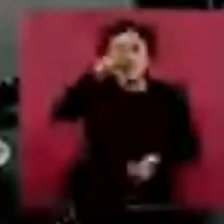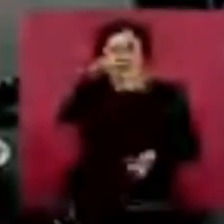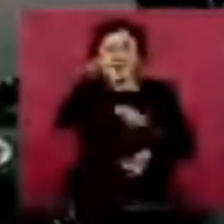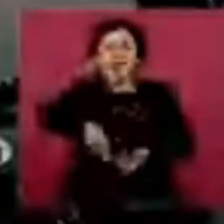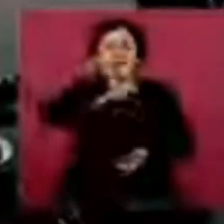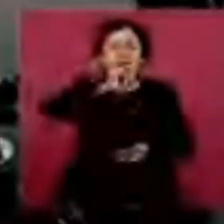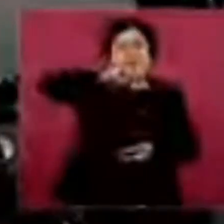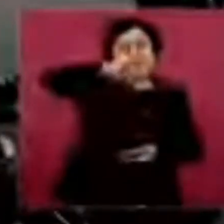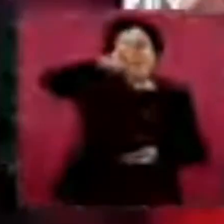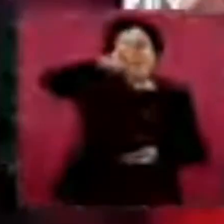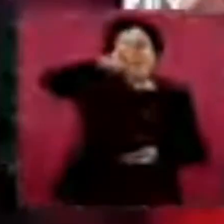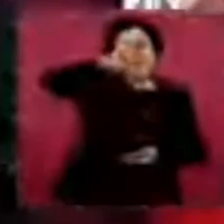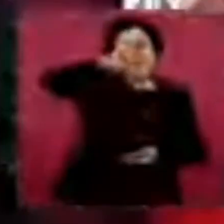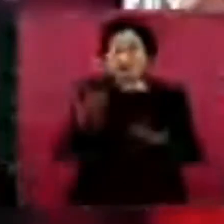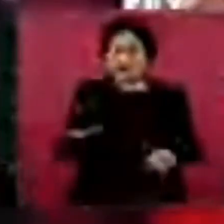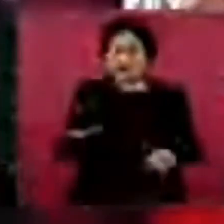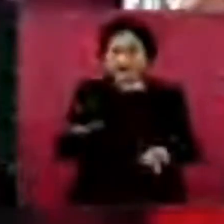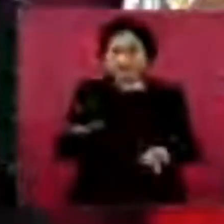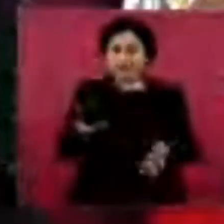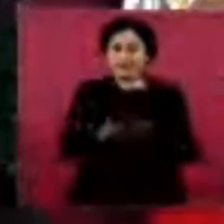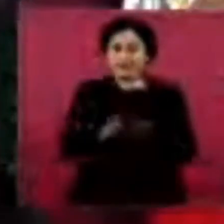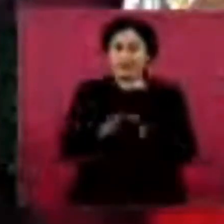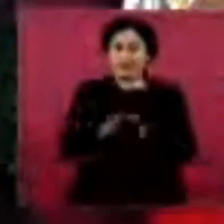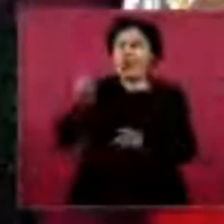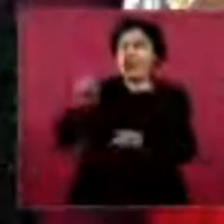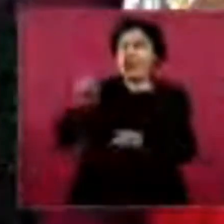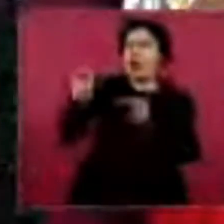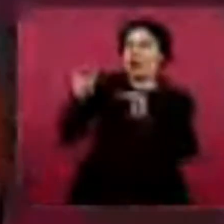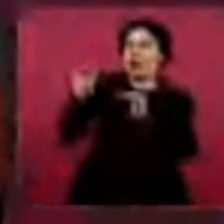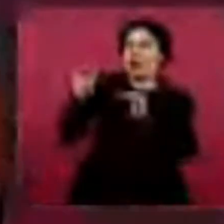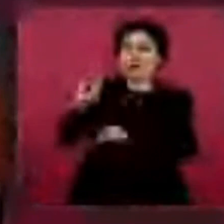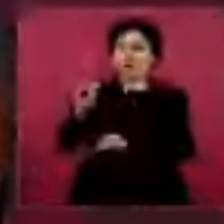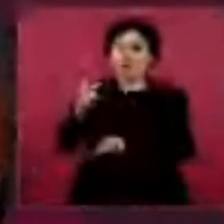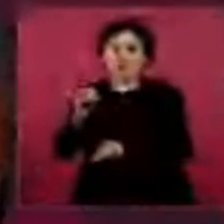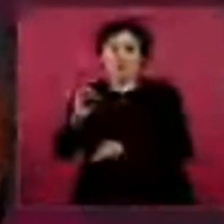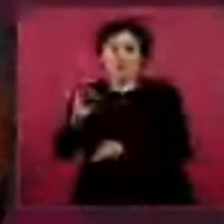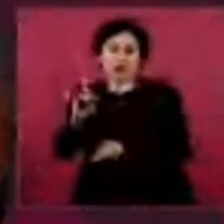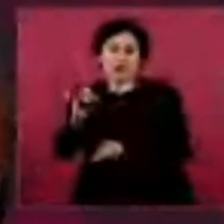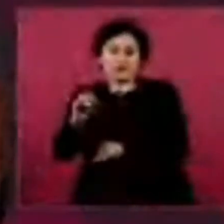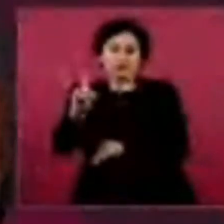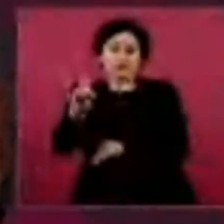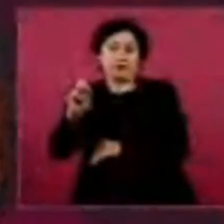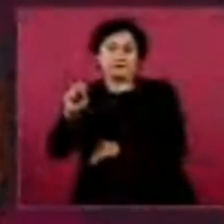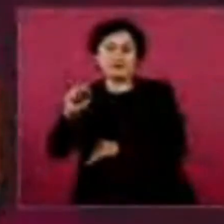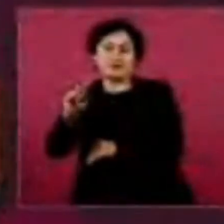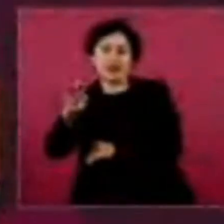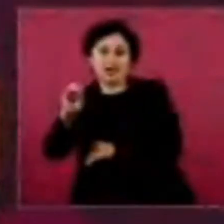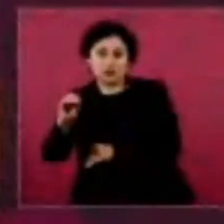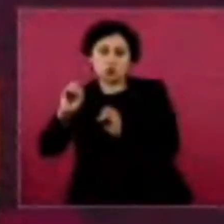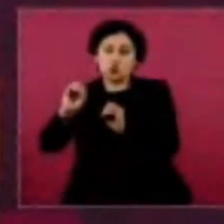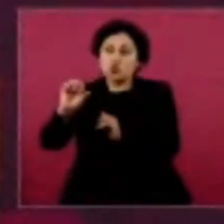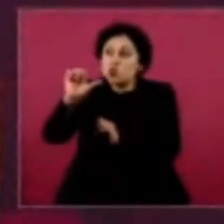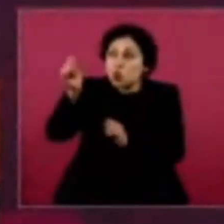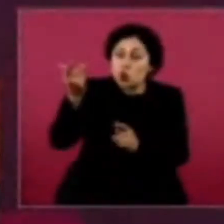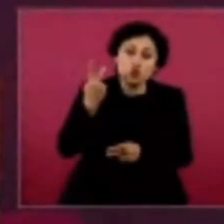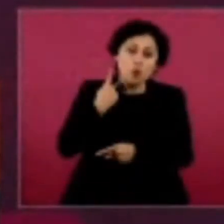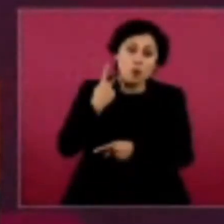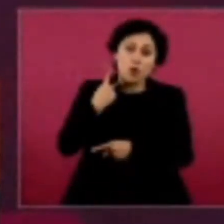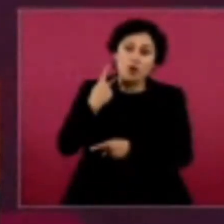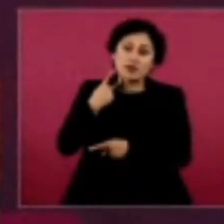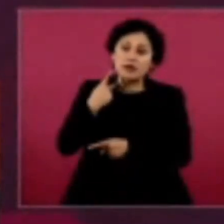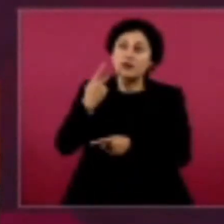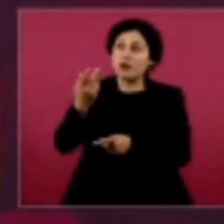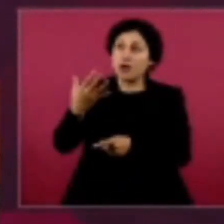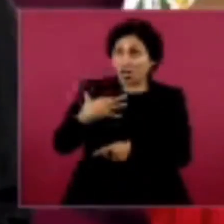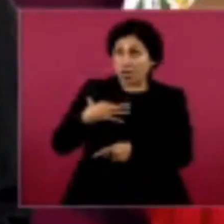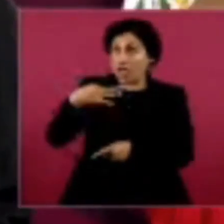y que no le deban a Diego Fernández de Ceballos ni a ningún político el cargo,